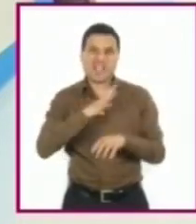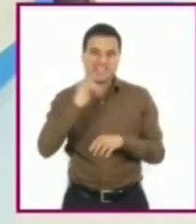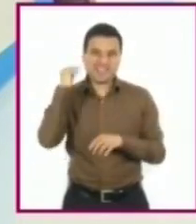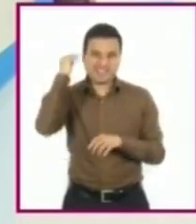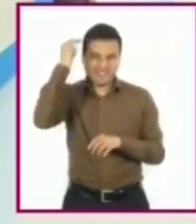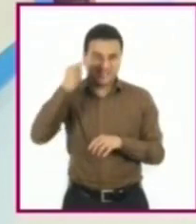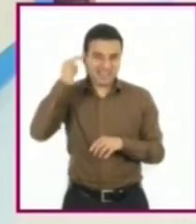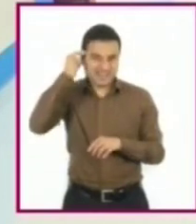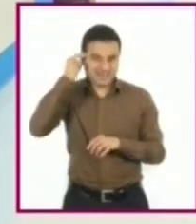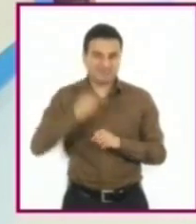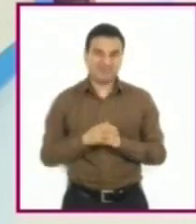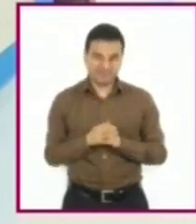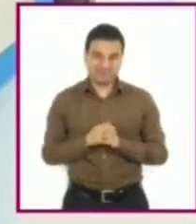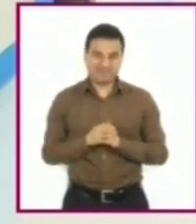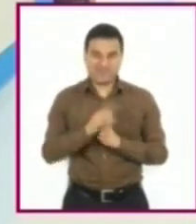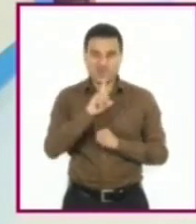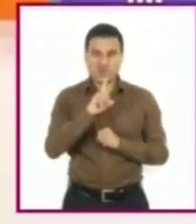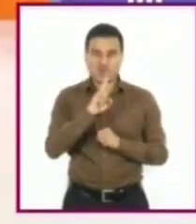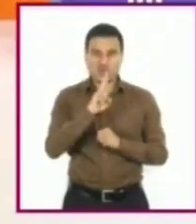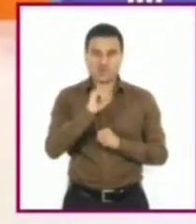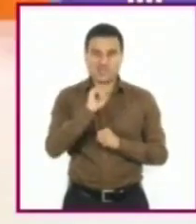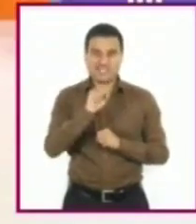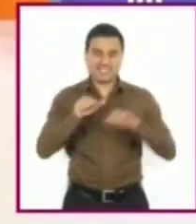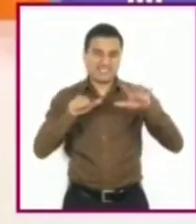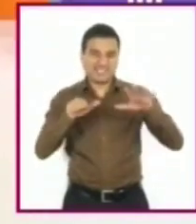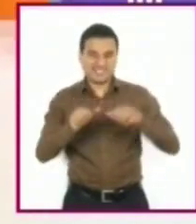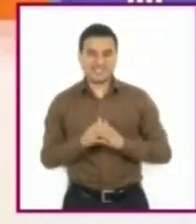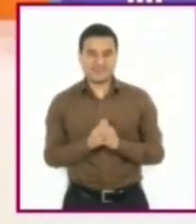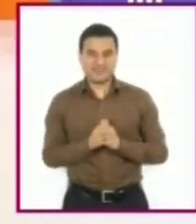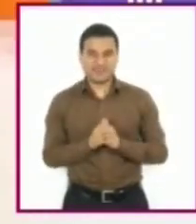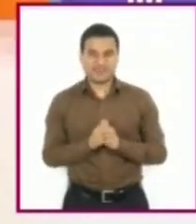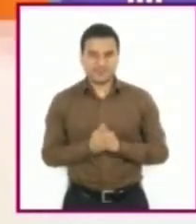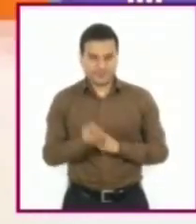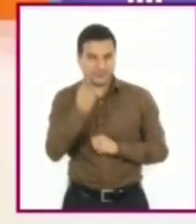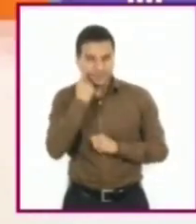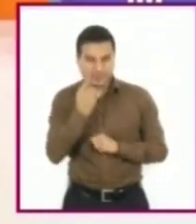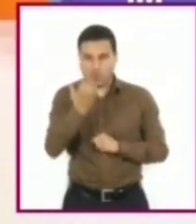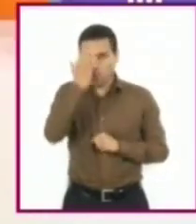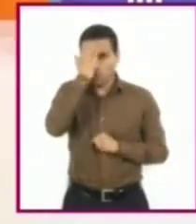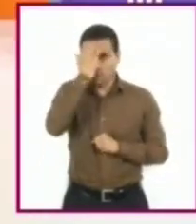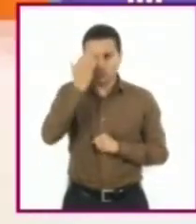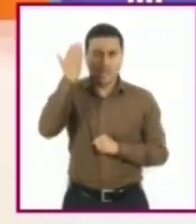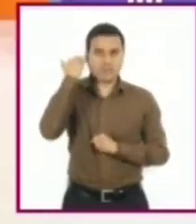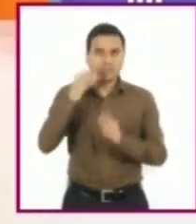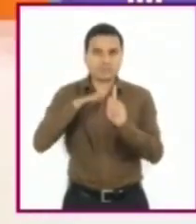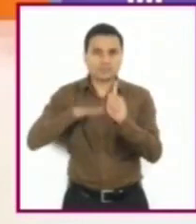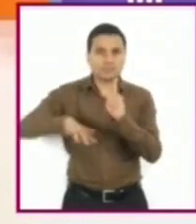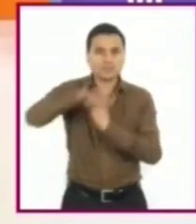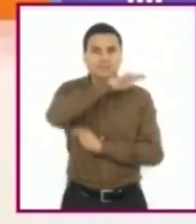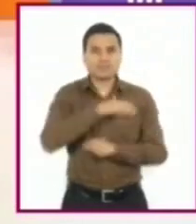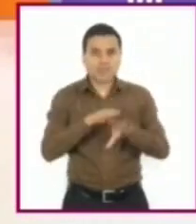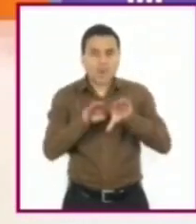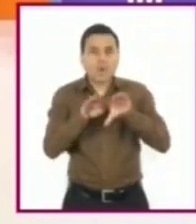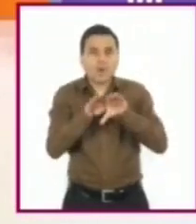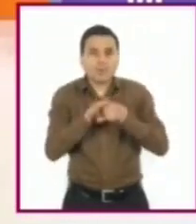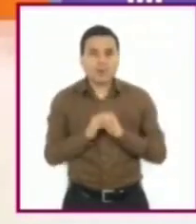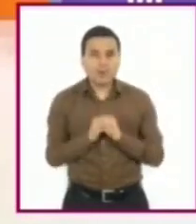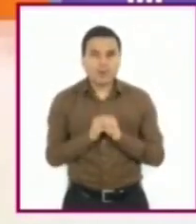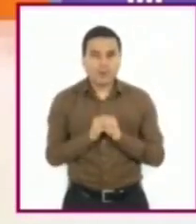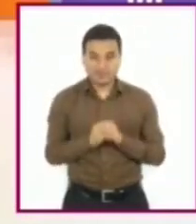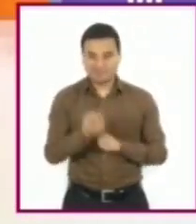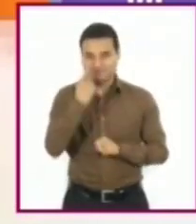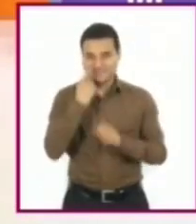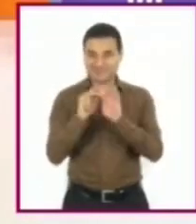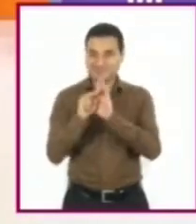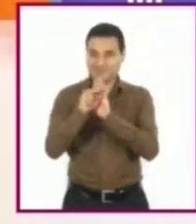el reinado de Luis XVI. Para conocer más sobre el ambiente que privaba en aquella época, veamos el